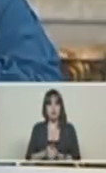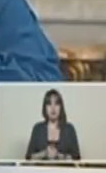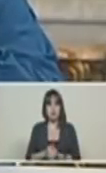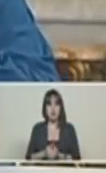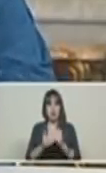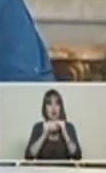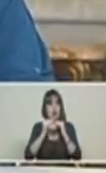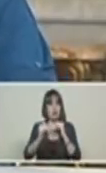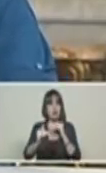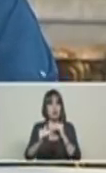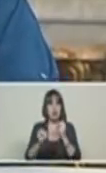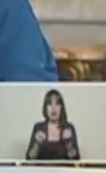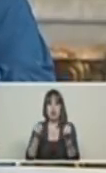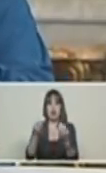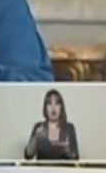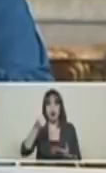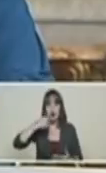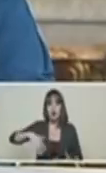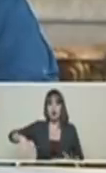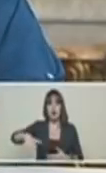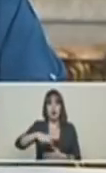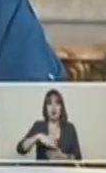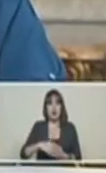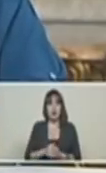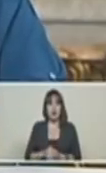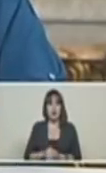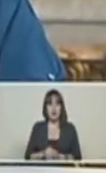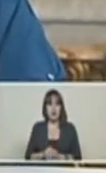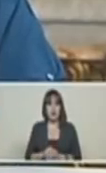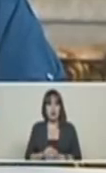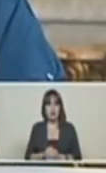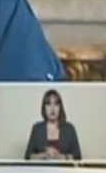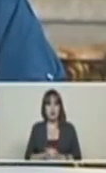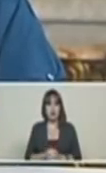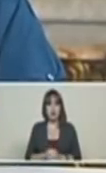podamos entregarle a nuestro pueblo tranquilidad económica,